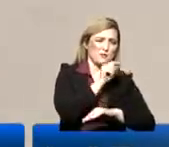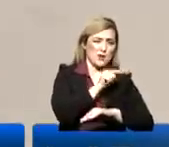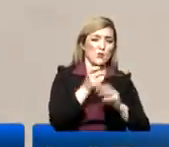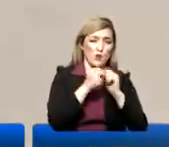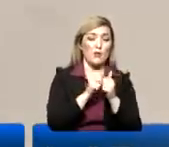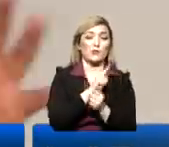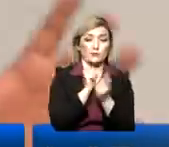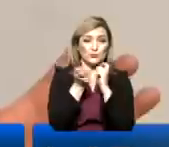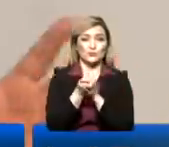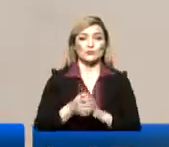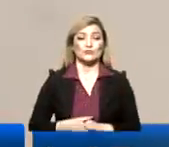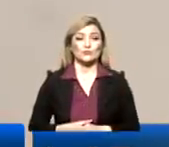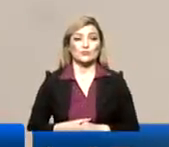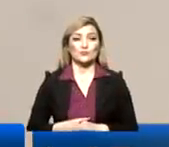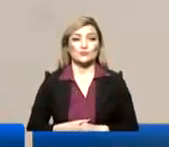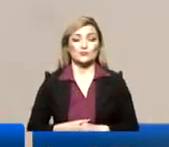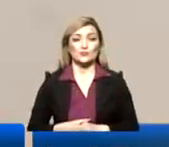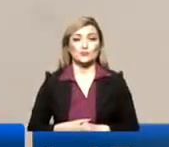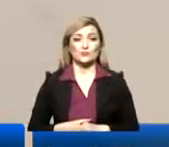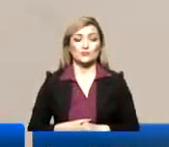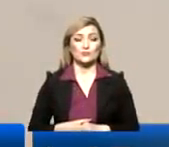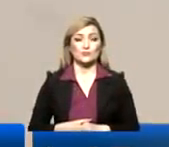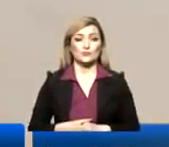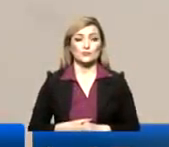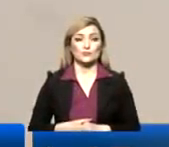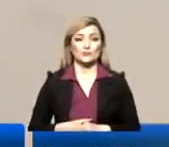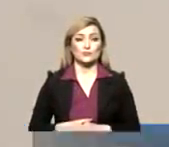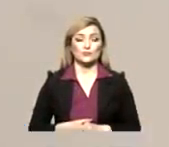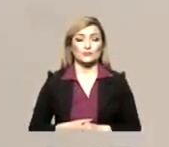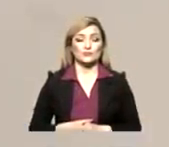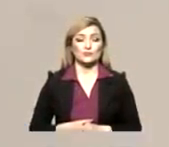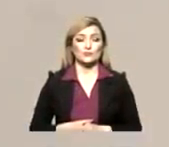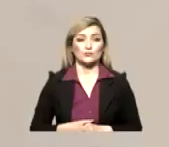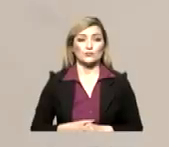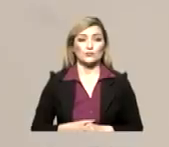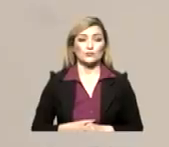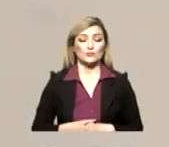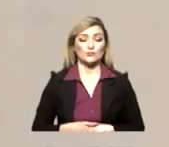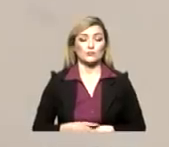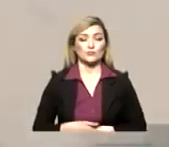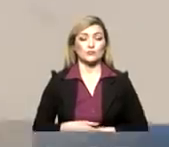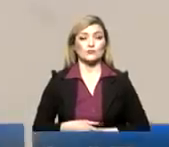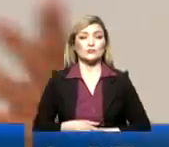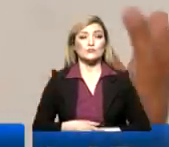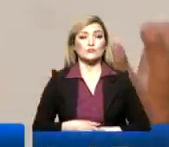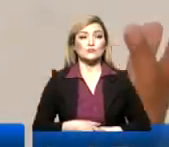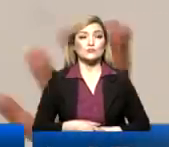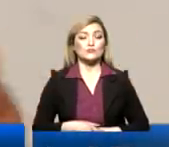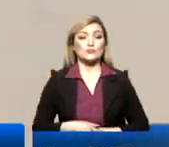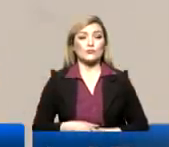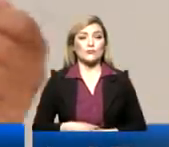Mi función es seguir haciendo las pruebas que a la ciudad de Quito en este momento son de vital importancia. Y